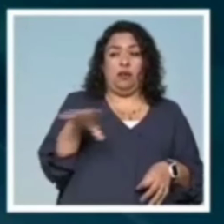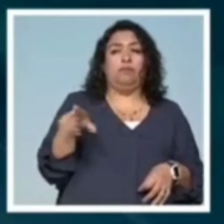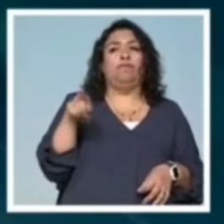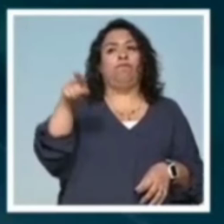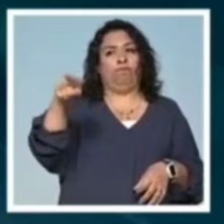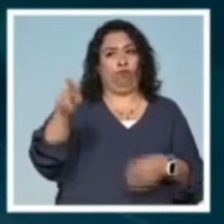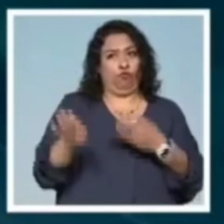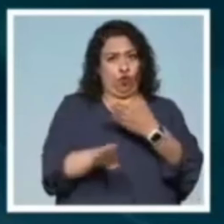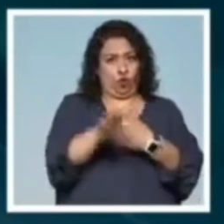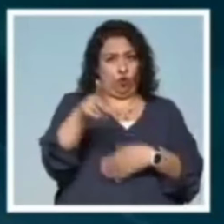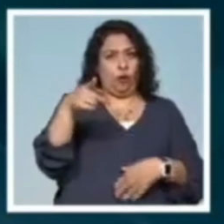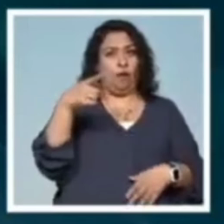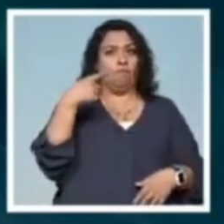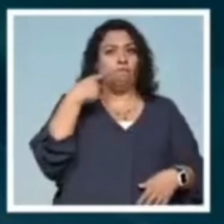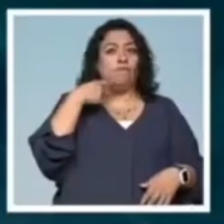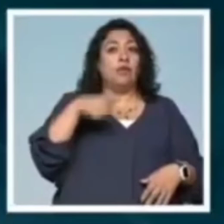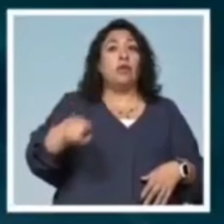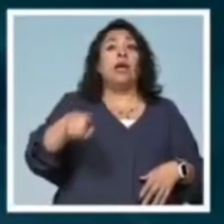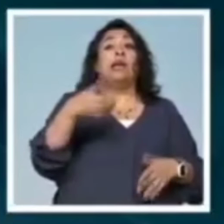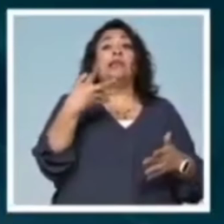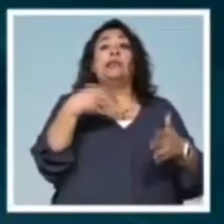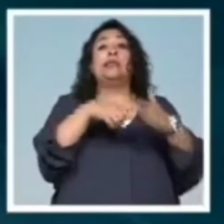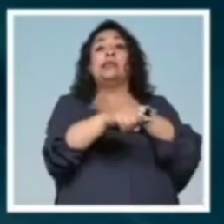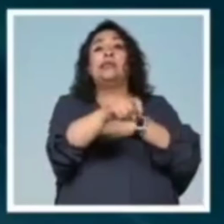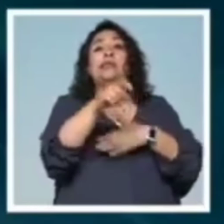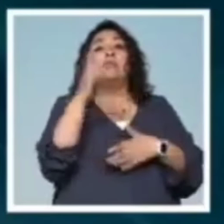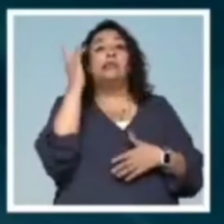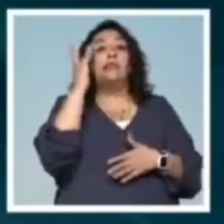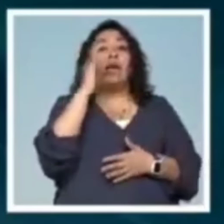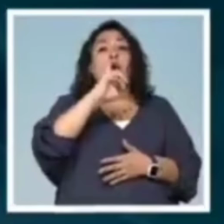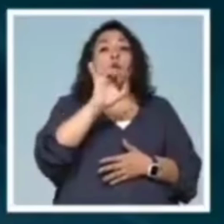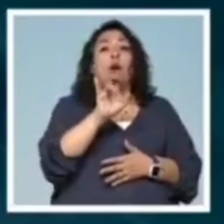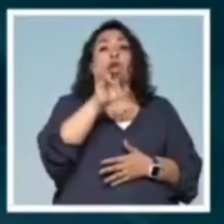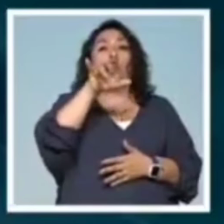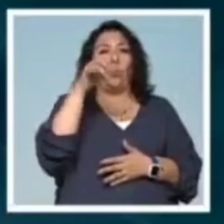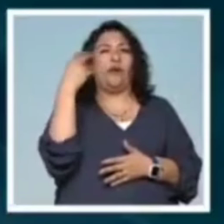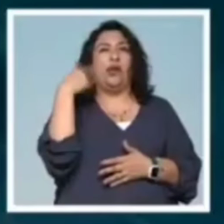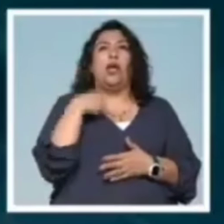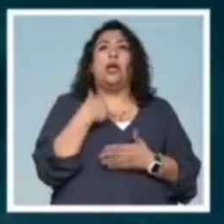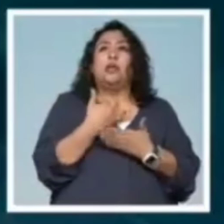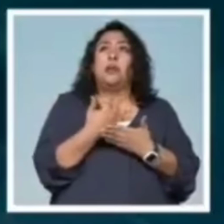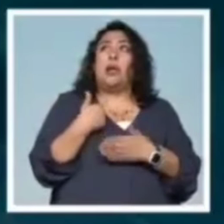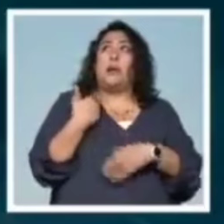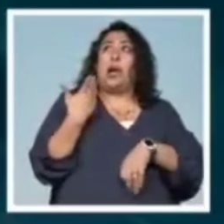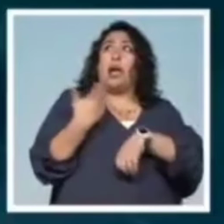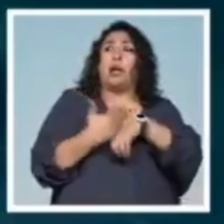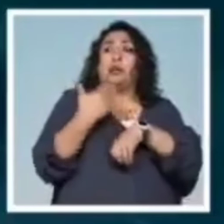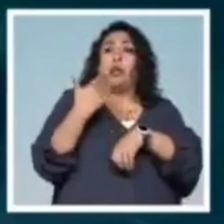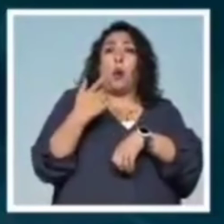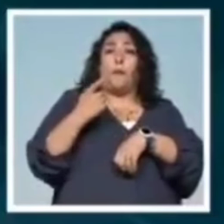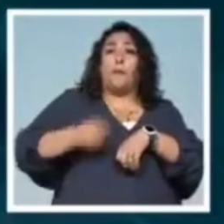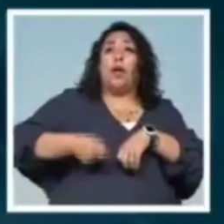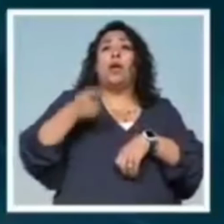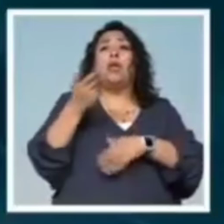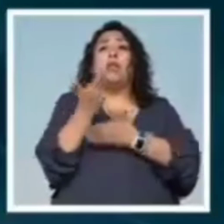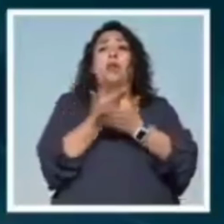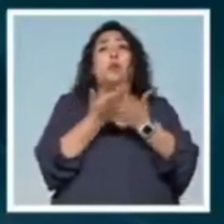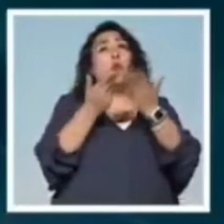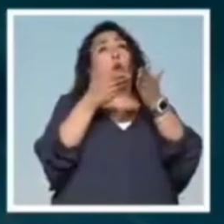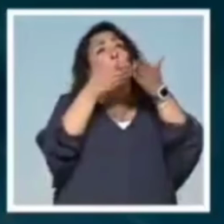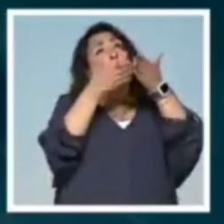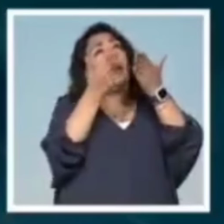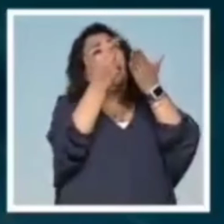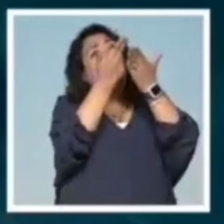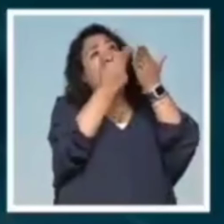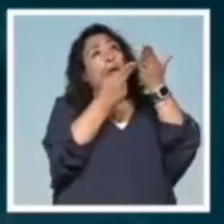acusó de brujería. Encerrada en el fuerte de San Juan de Ulúa, Veracruz, mientras esperaba su sentencia, dibujó un barco en el muro y